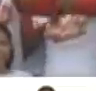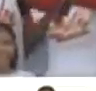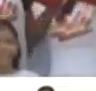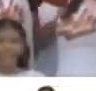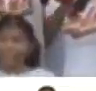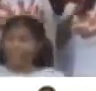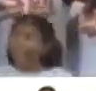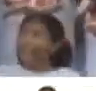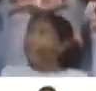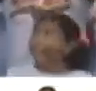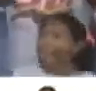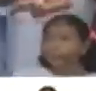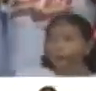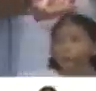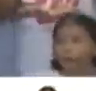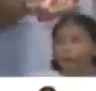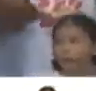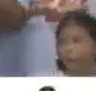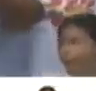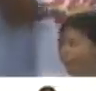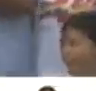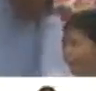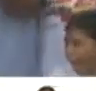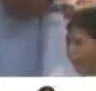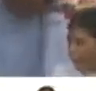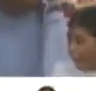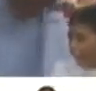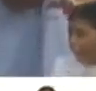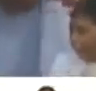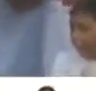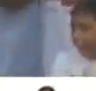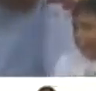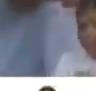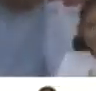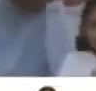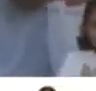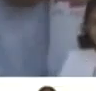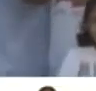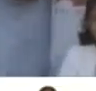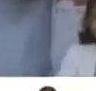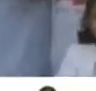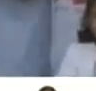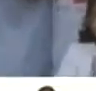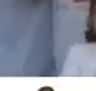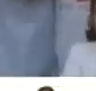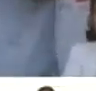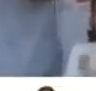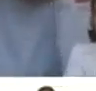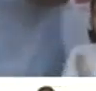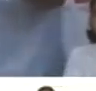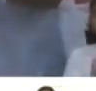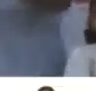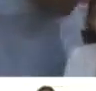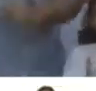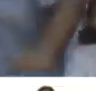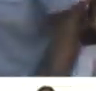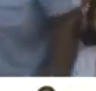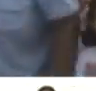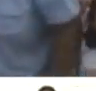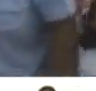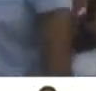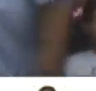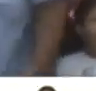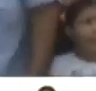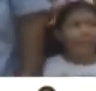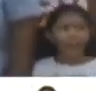la inclusión de todos los sectores de la población. Y desde el Estado de Aragua